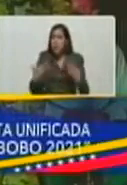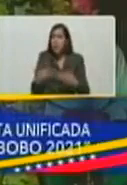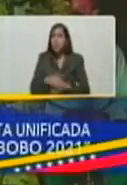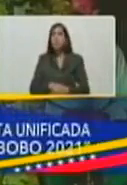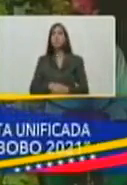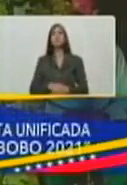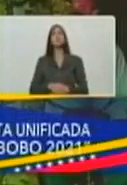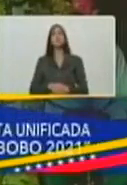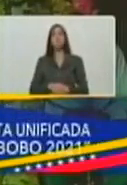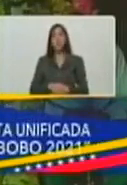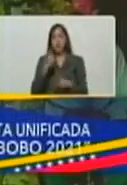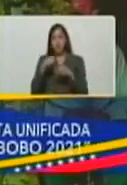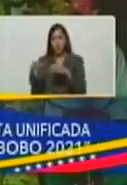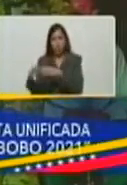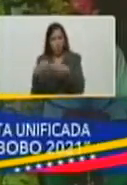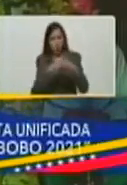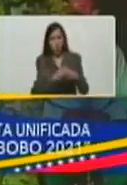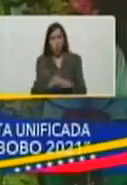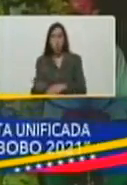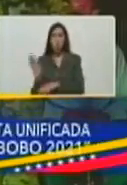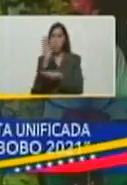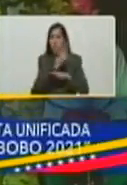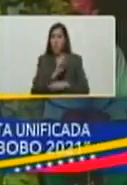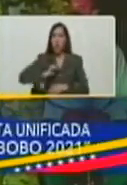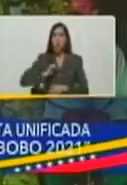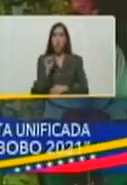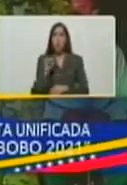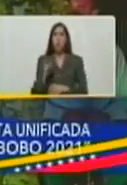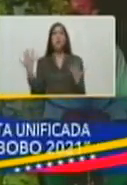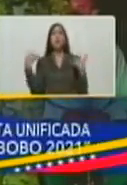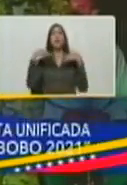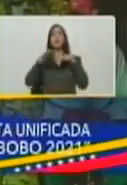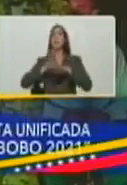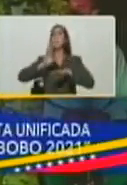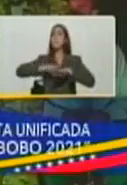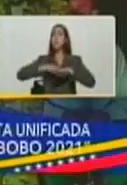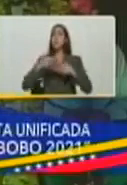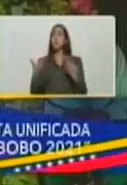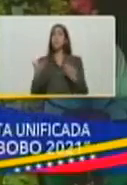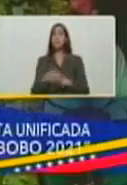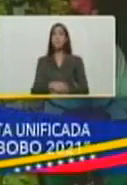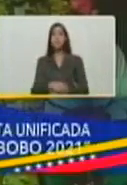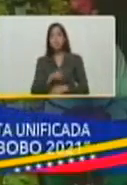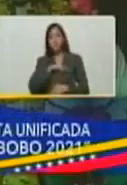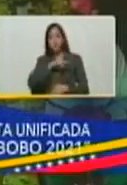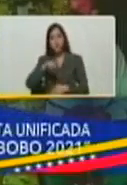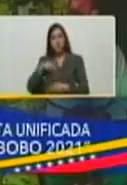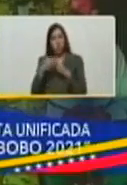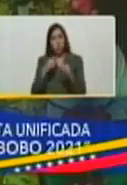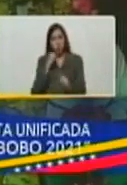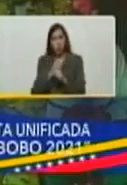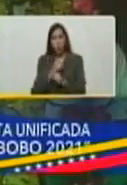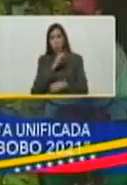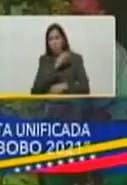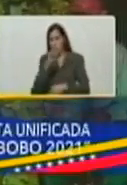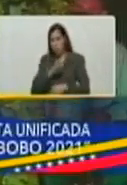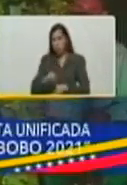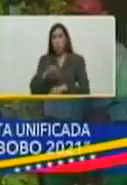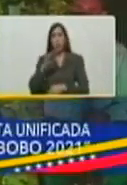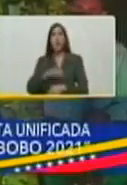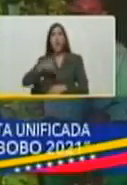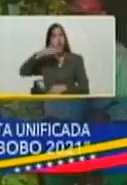conjunto con los diferentes organismos de seguridad del Estado, e integral porque actuamos también con la activación de las ODI y el Poder